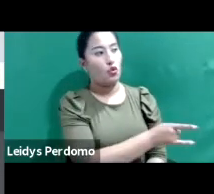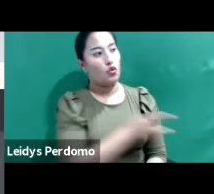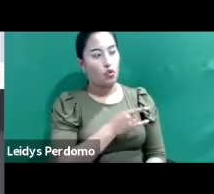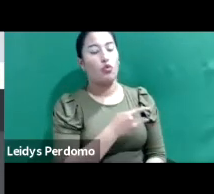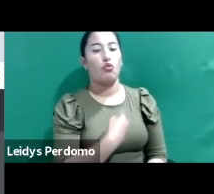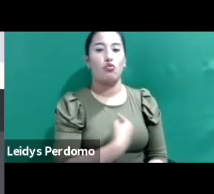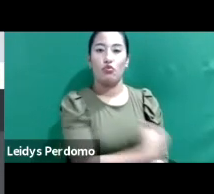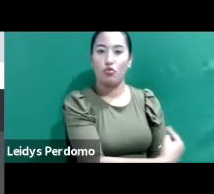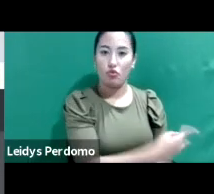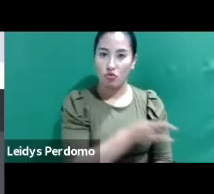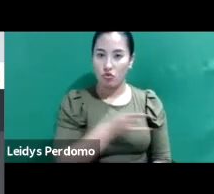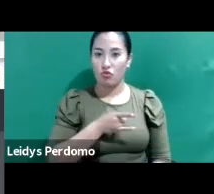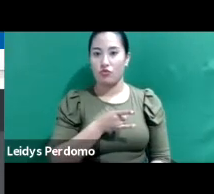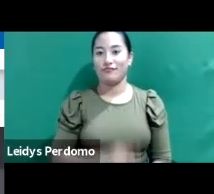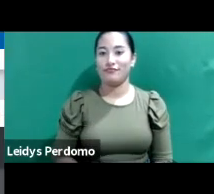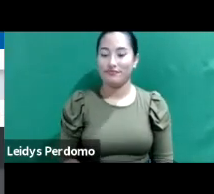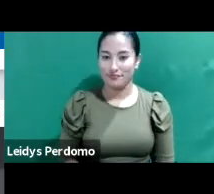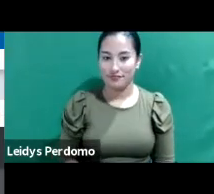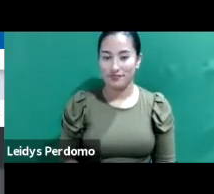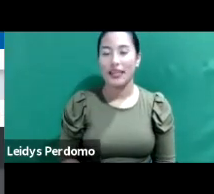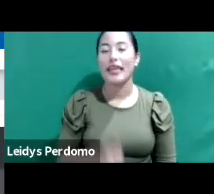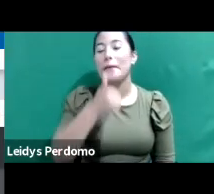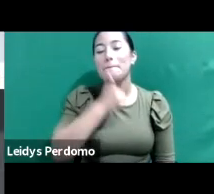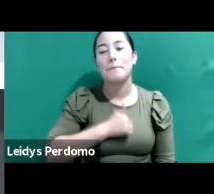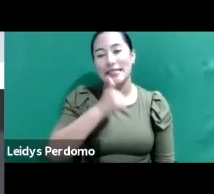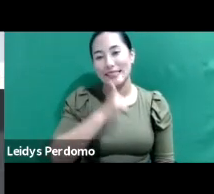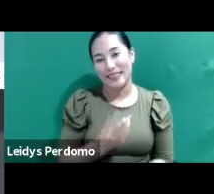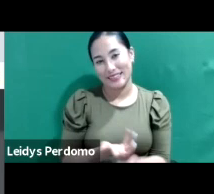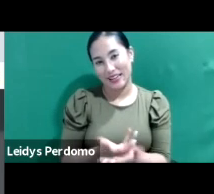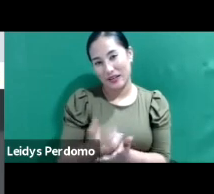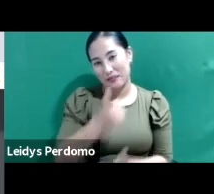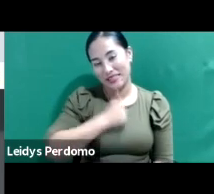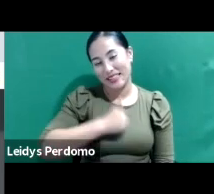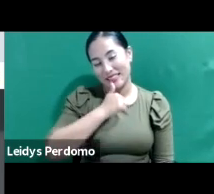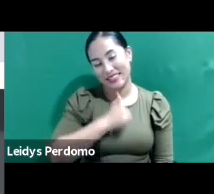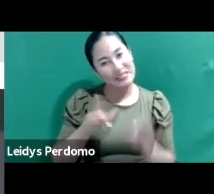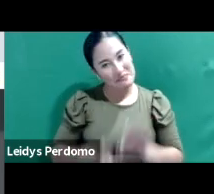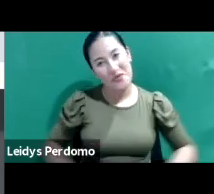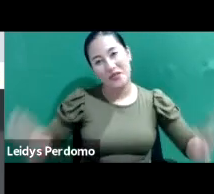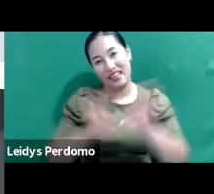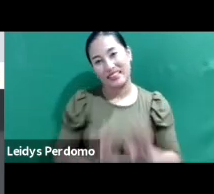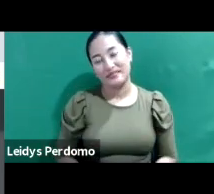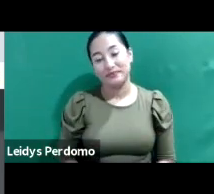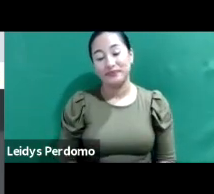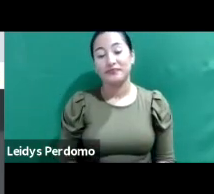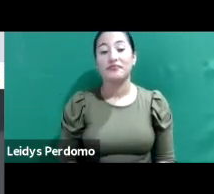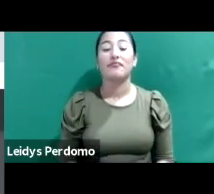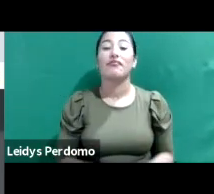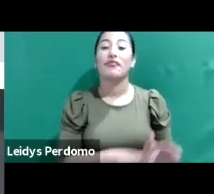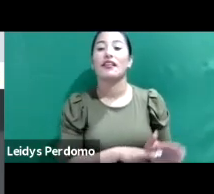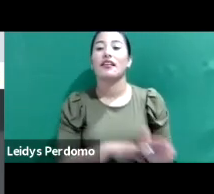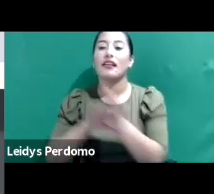dar y ten paciencia, digamos que eso te lo puedo recomendar literalmente. Y hay otra cosa que están mezclando aquí Diana,